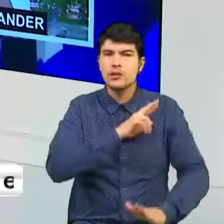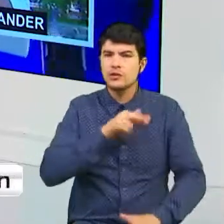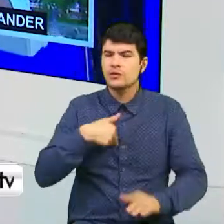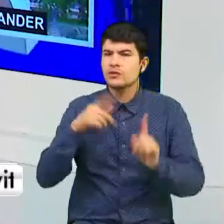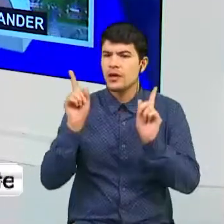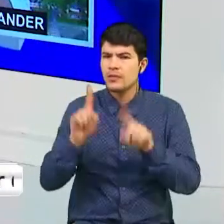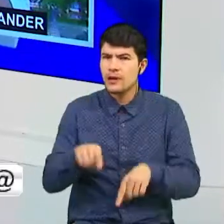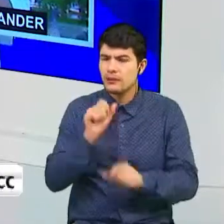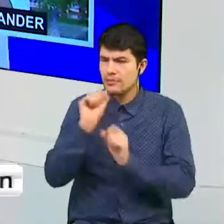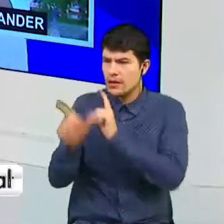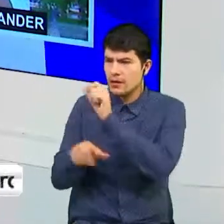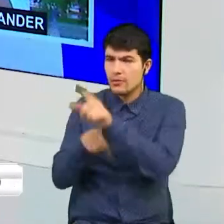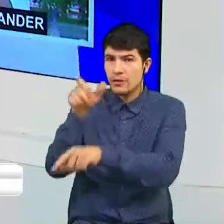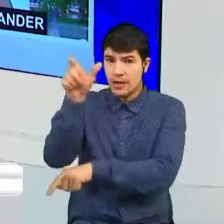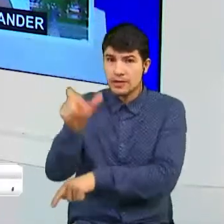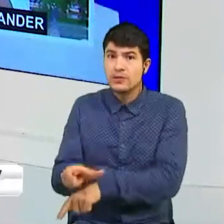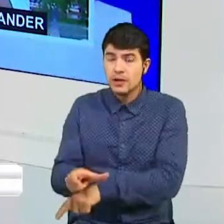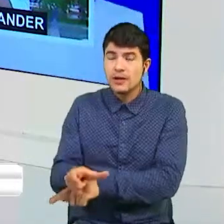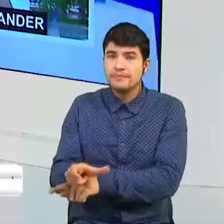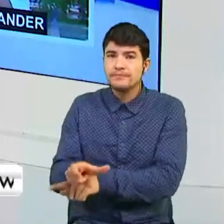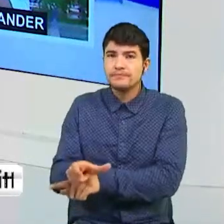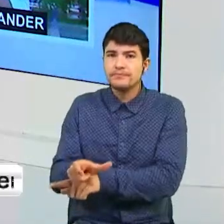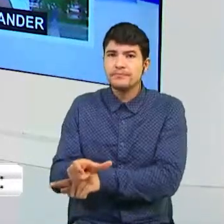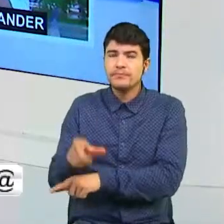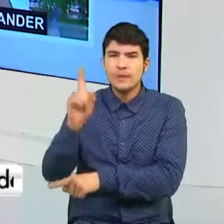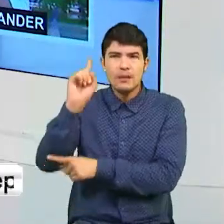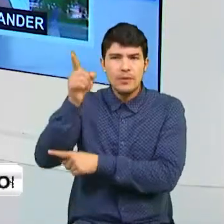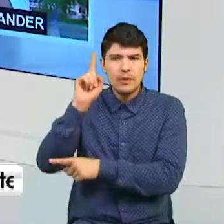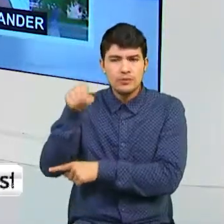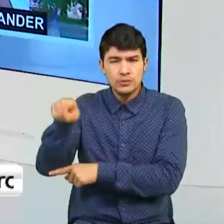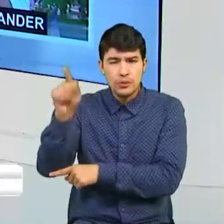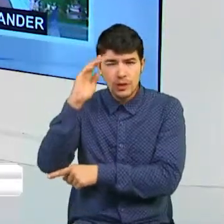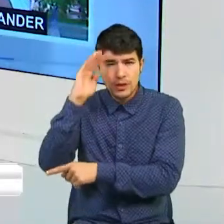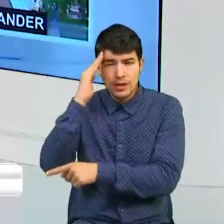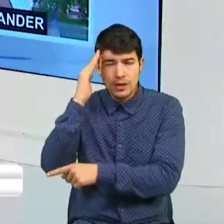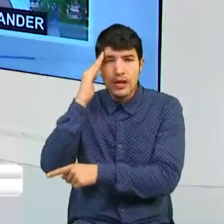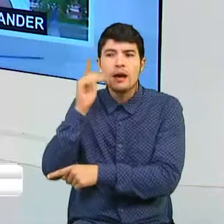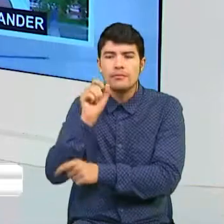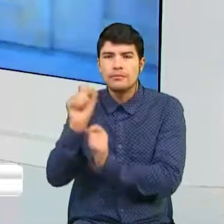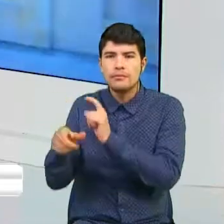política que existe frente a este hecho yo en adelante usted con la información